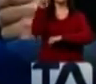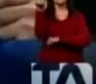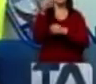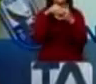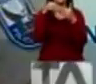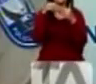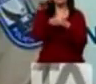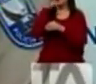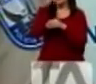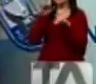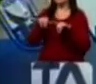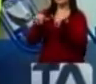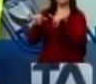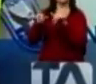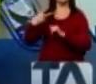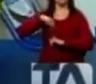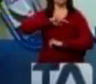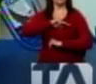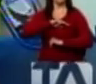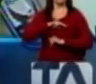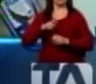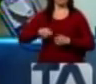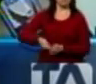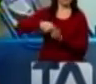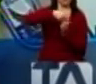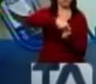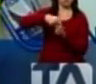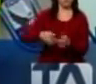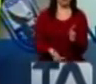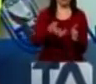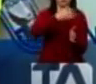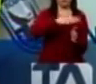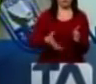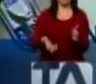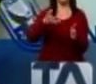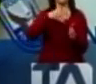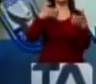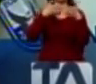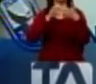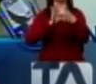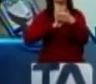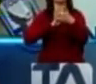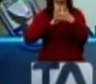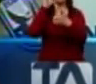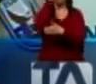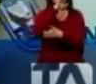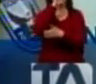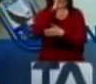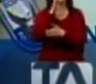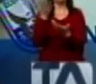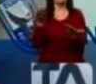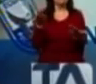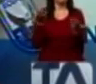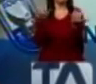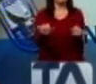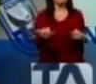con dinero. Se han hecho ya perforaciones, se han empleado equipos técnicos para tratar de ubicar y lo que le puedo mencionar